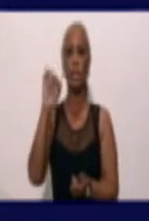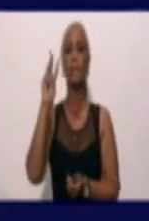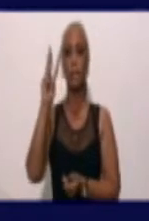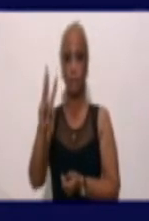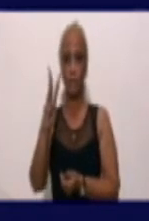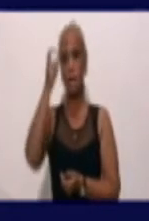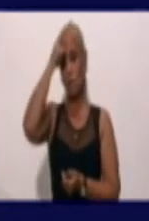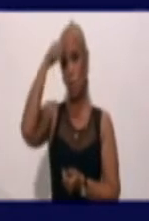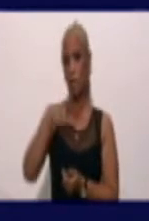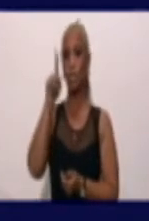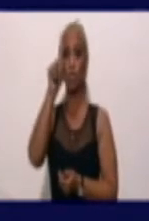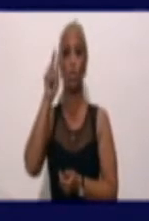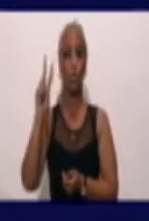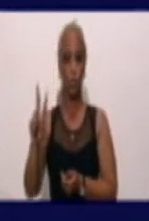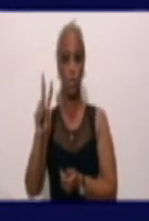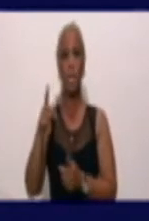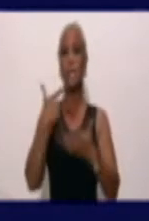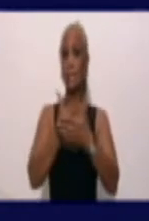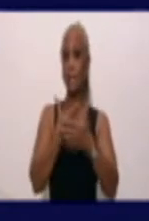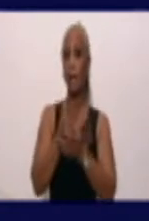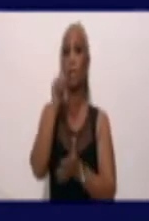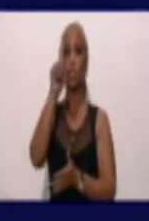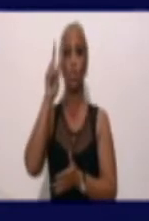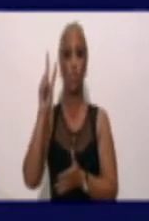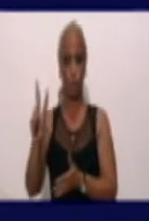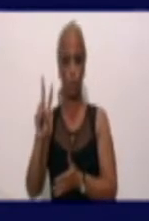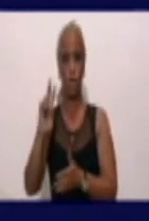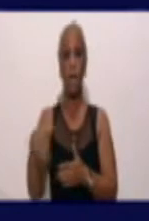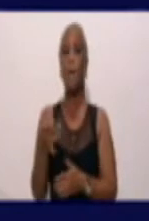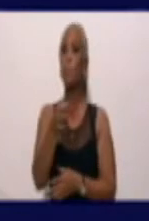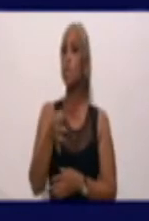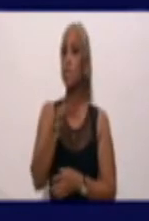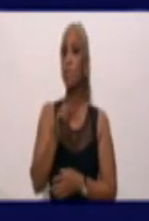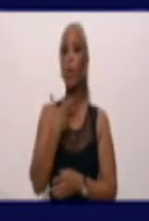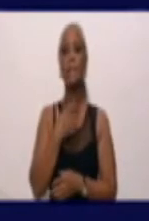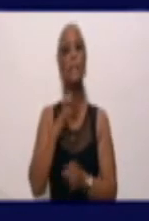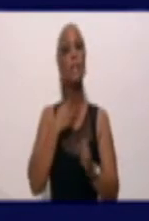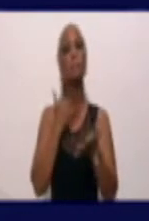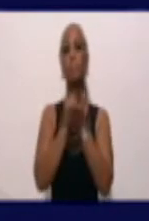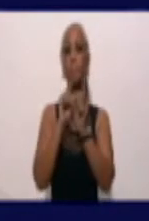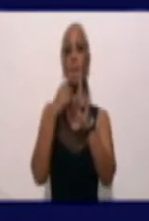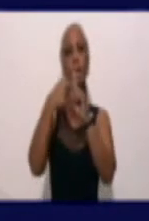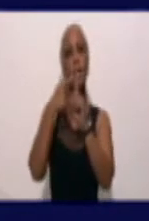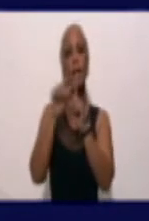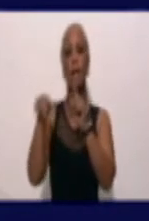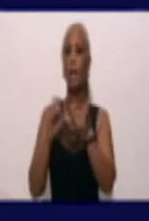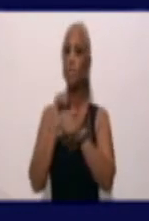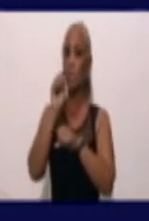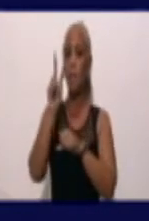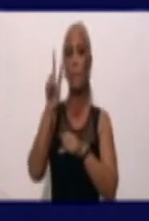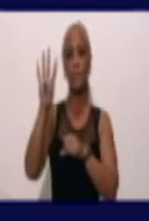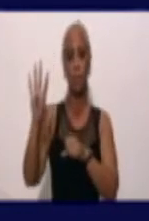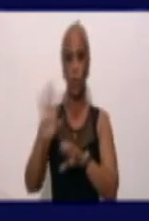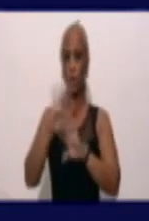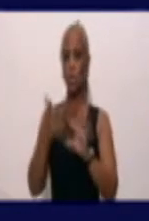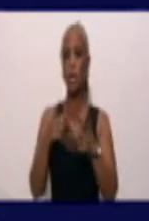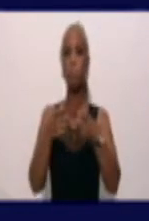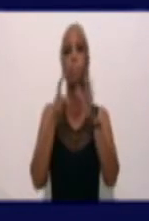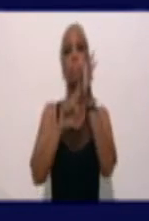12 y Yara 12. Estos son los municipios que reportan casos en las últimas 24 horas. Ya la provincia acumula en 15